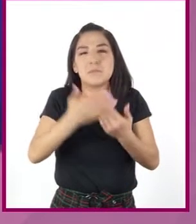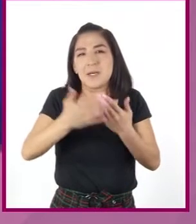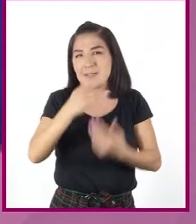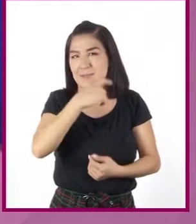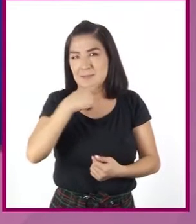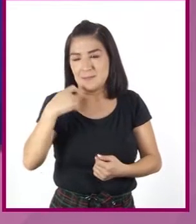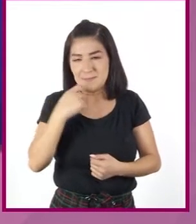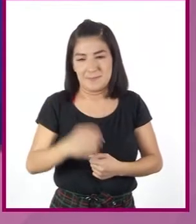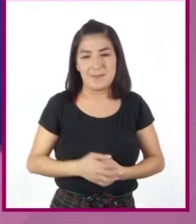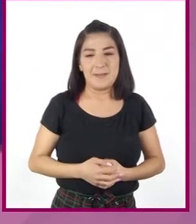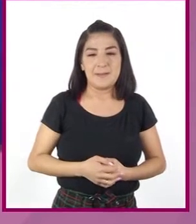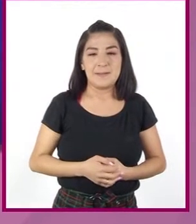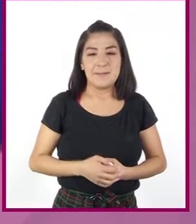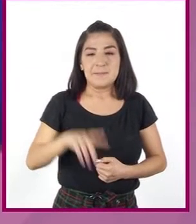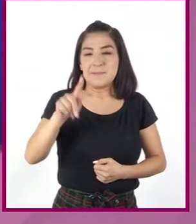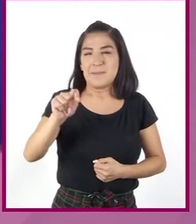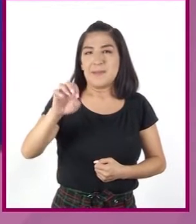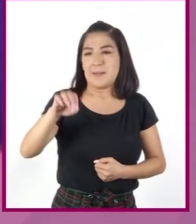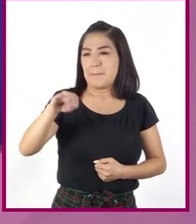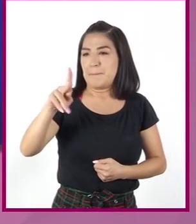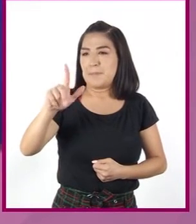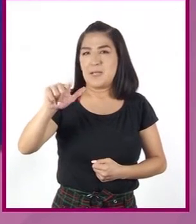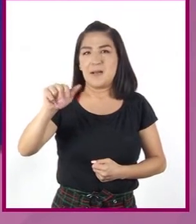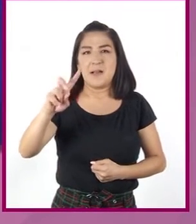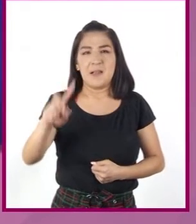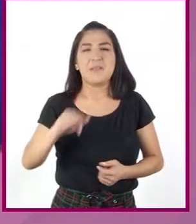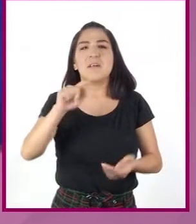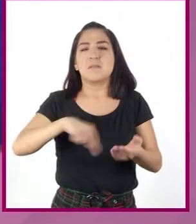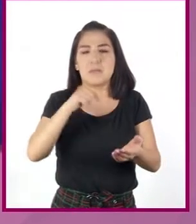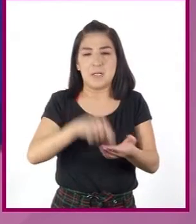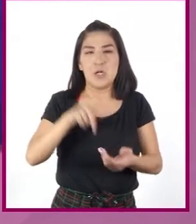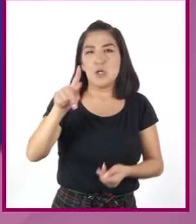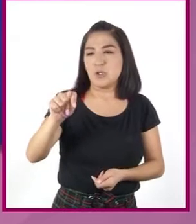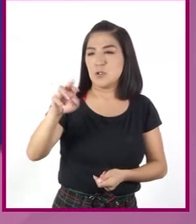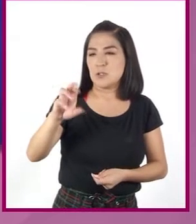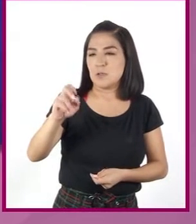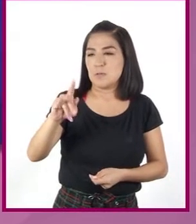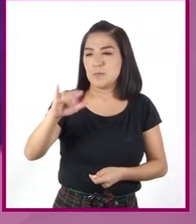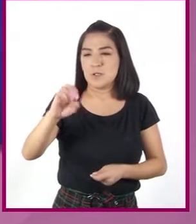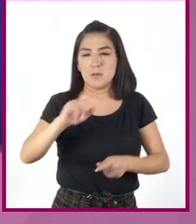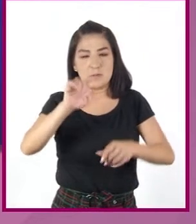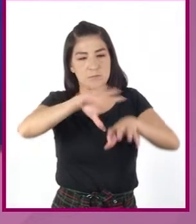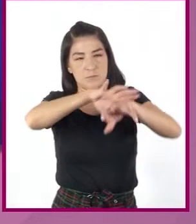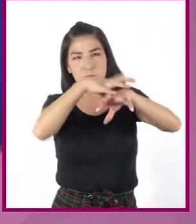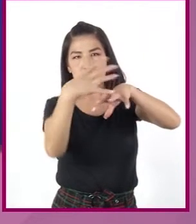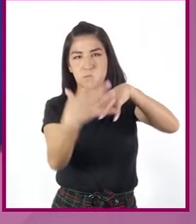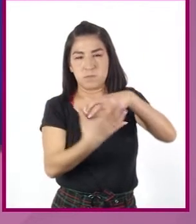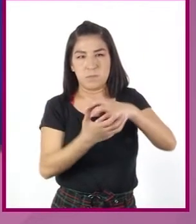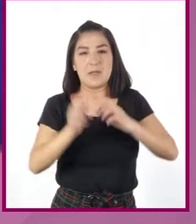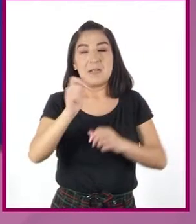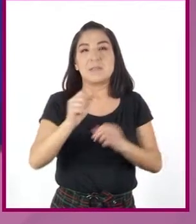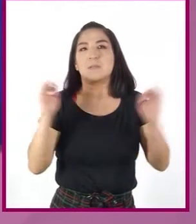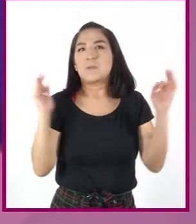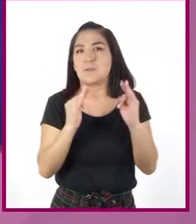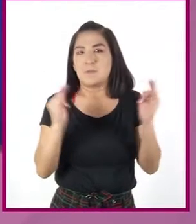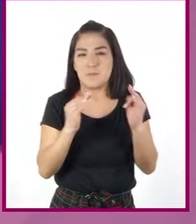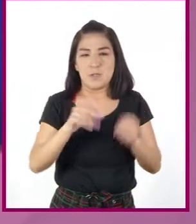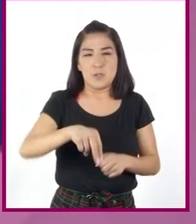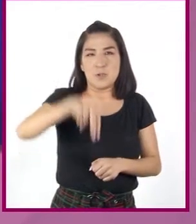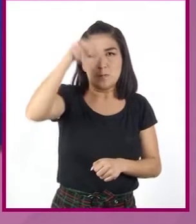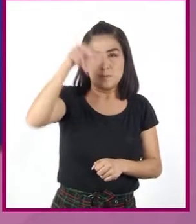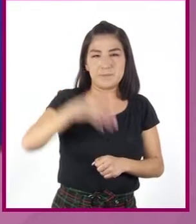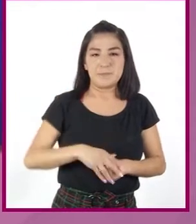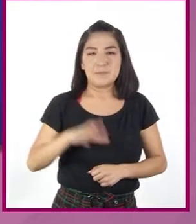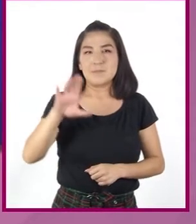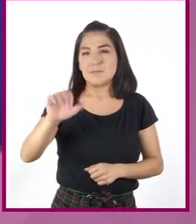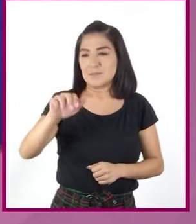Las zonas templadas se ubican entre los trópicos y los círculos polares. La norte va del trópico de